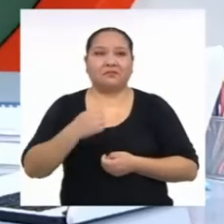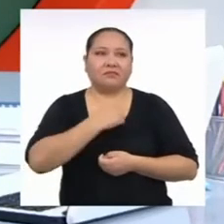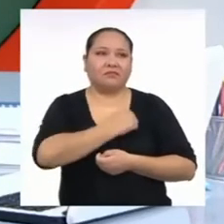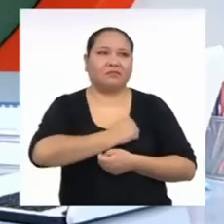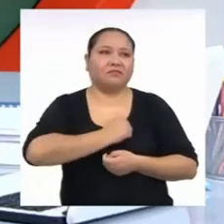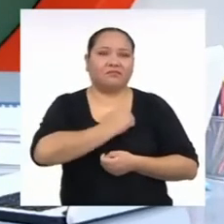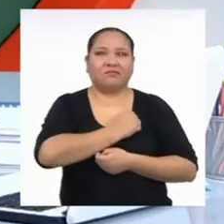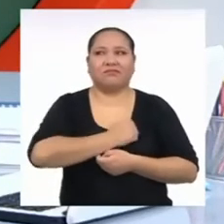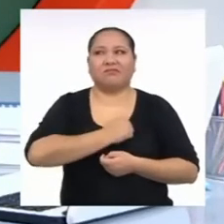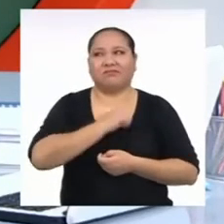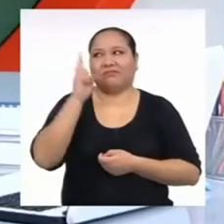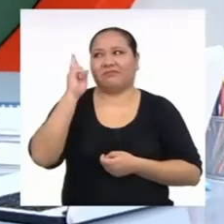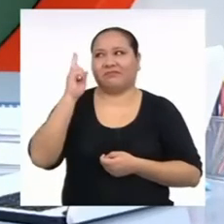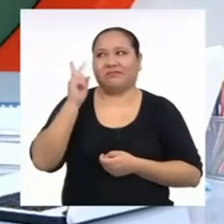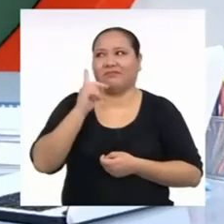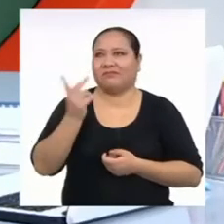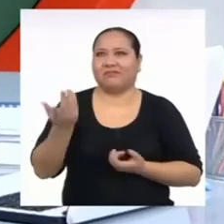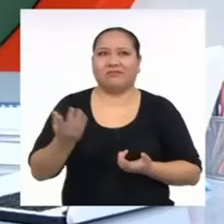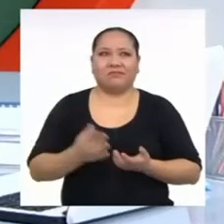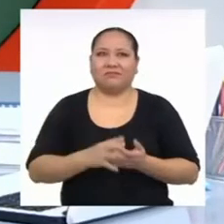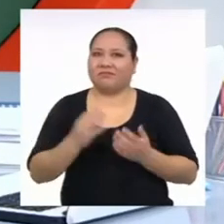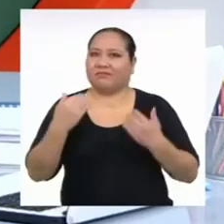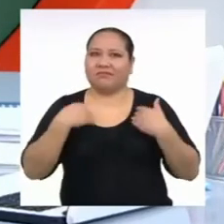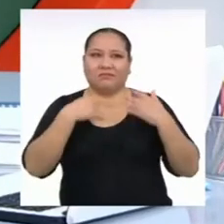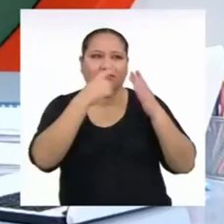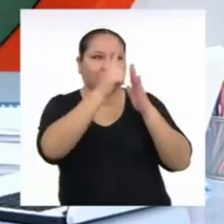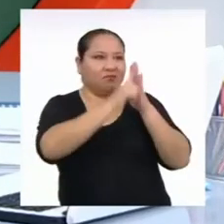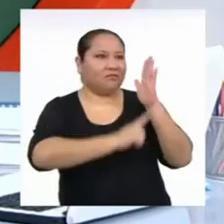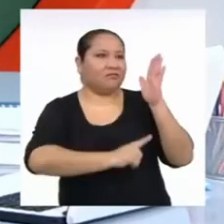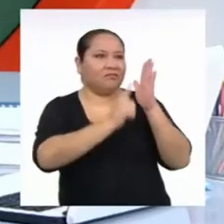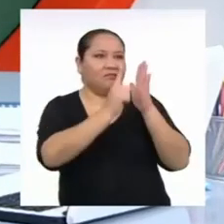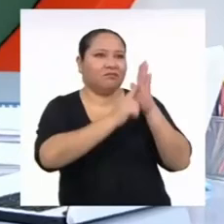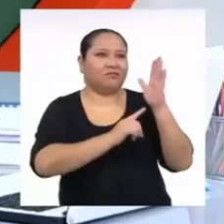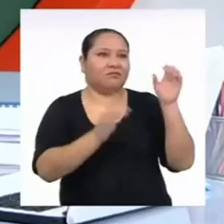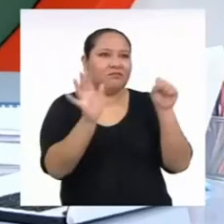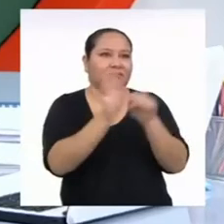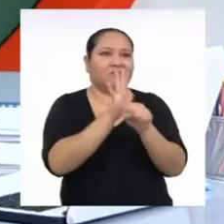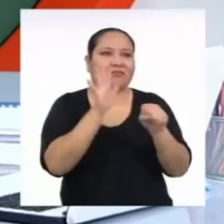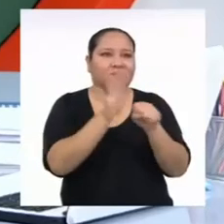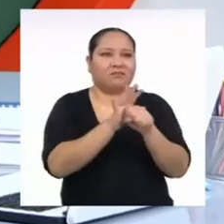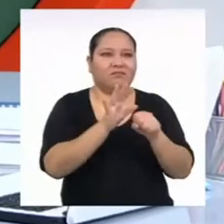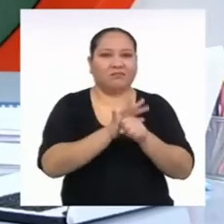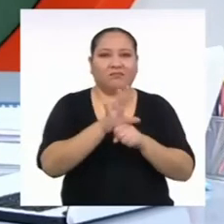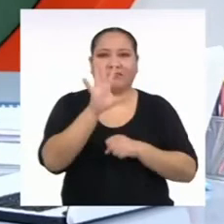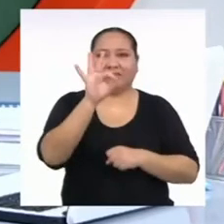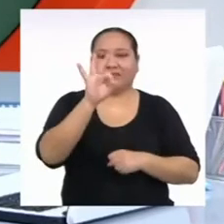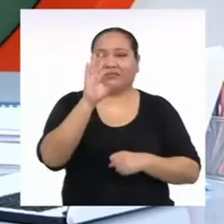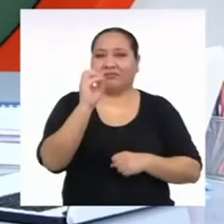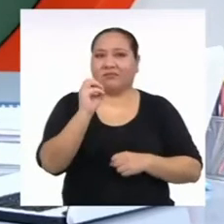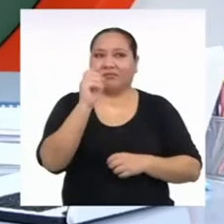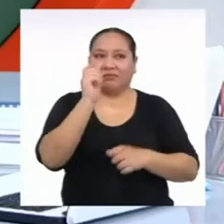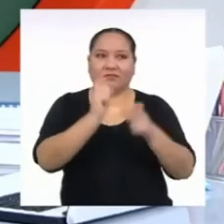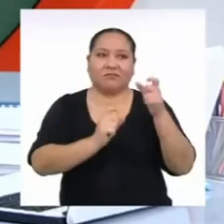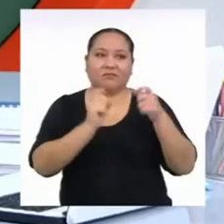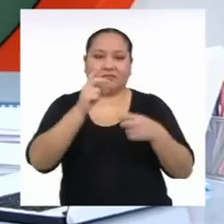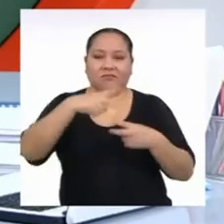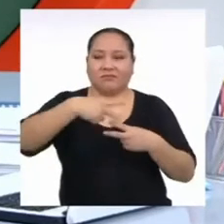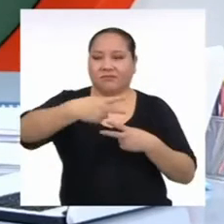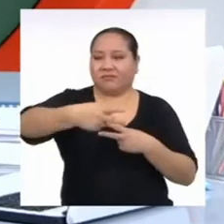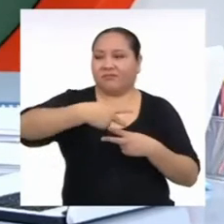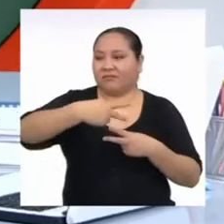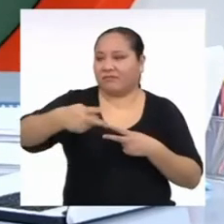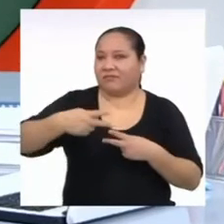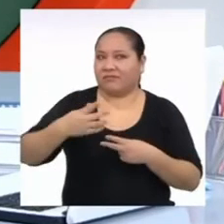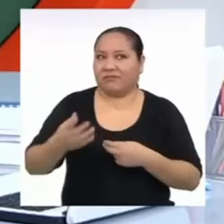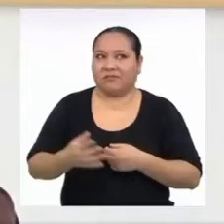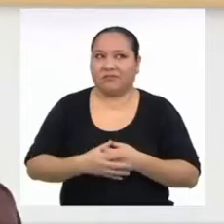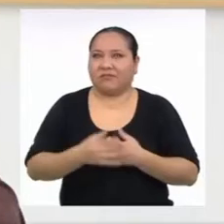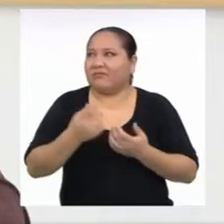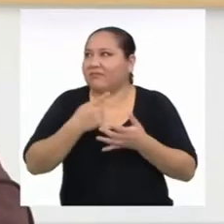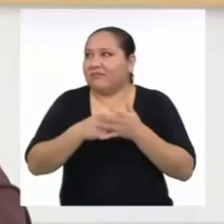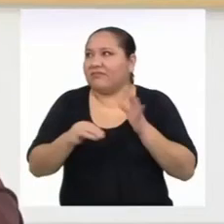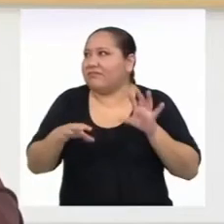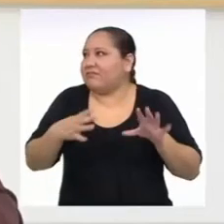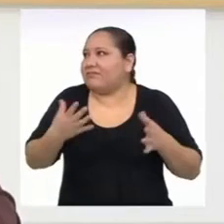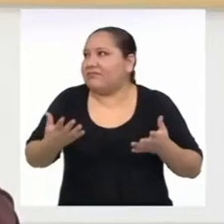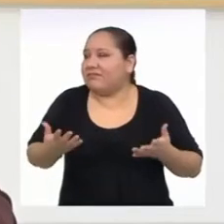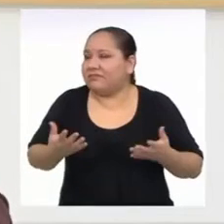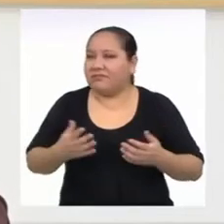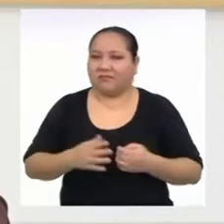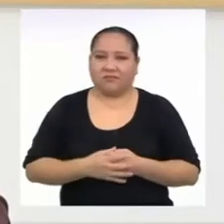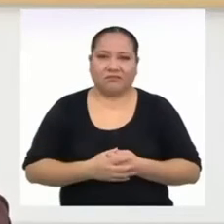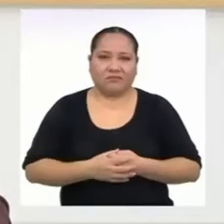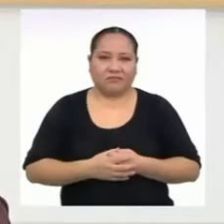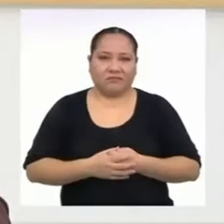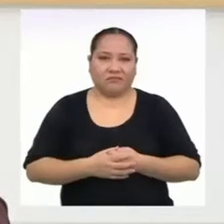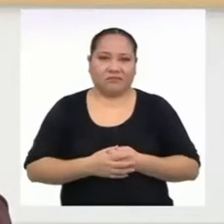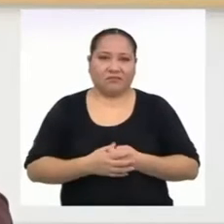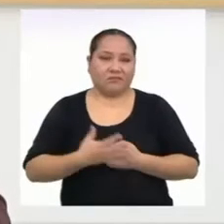Lamentablemente, profesor, no tengo la lista completa de las 90 personas que viven en los alrededores. ¿Qué hago? Mira,